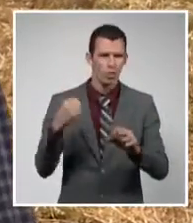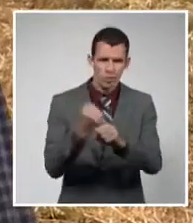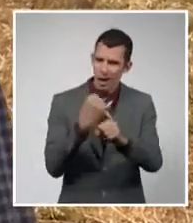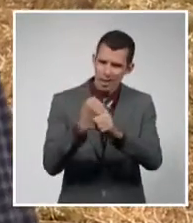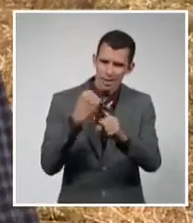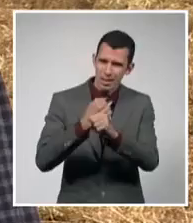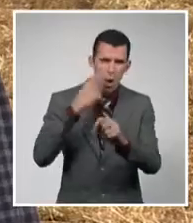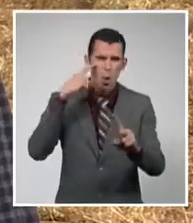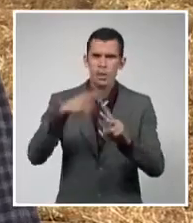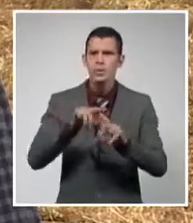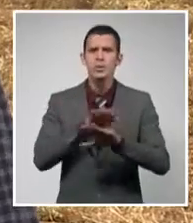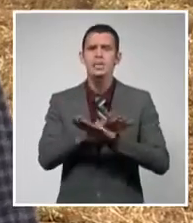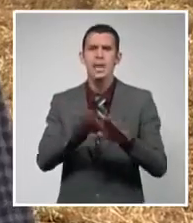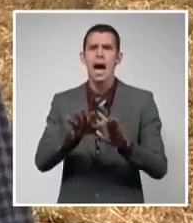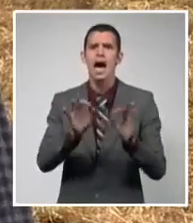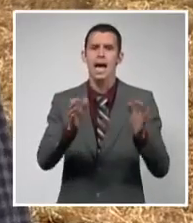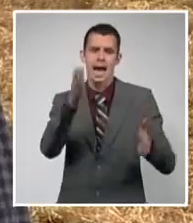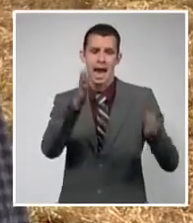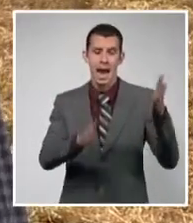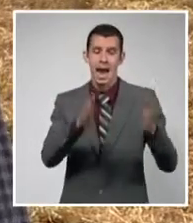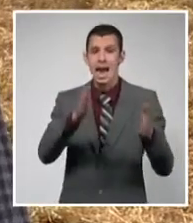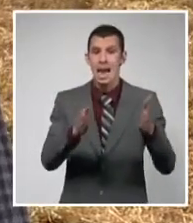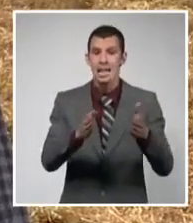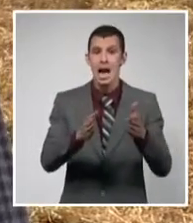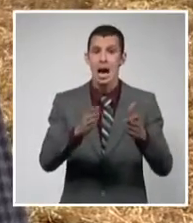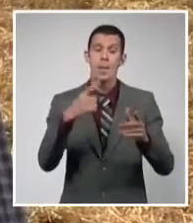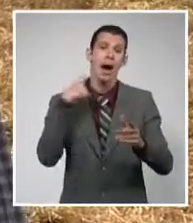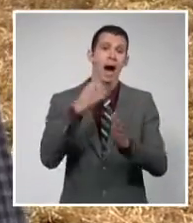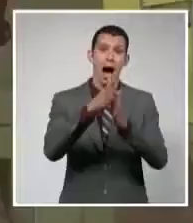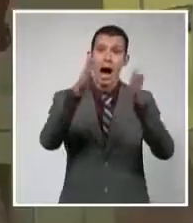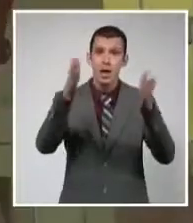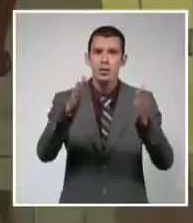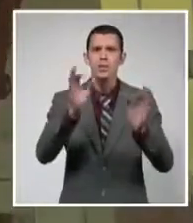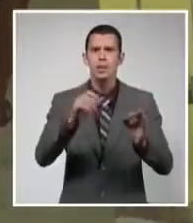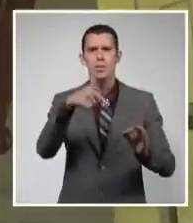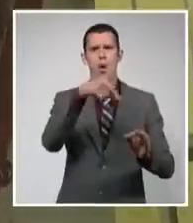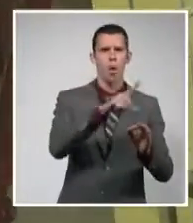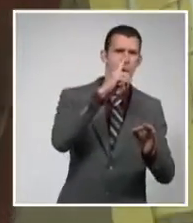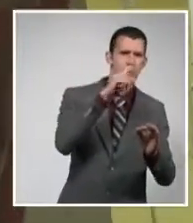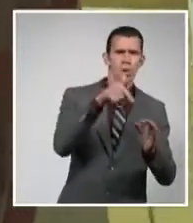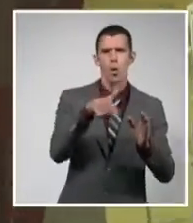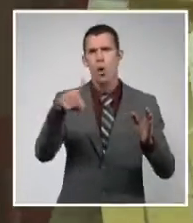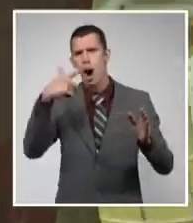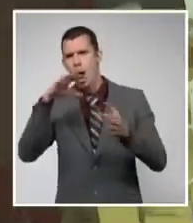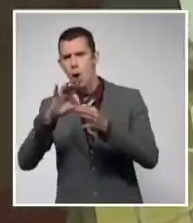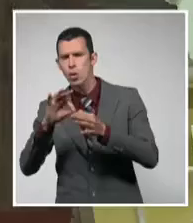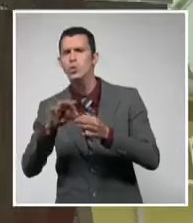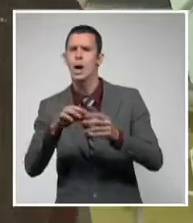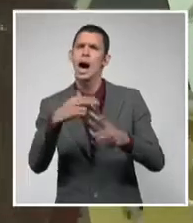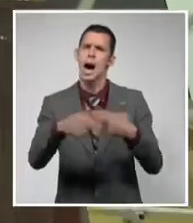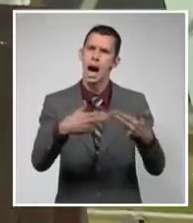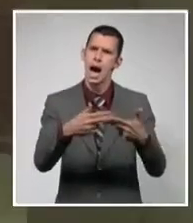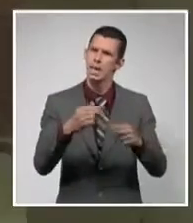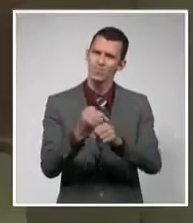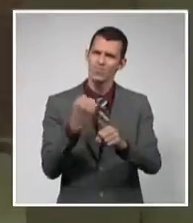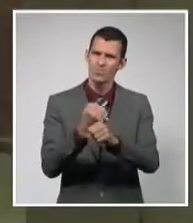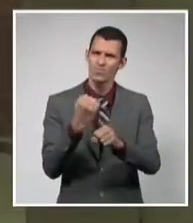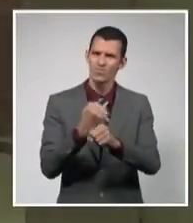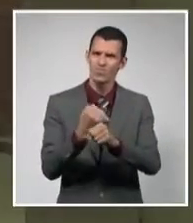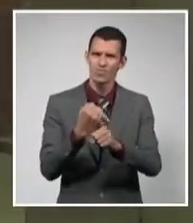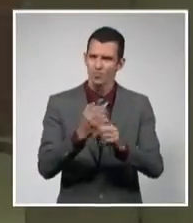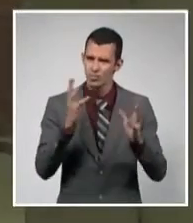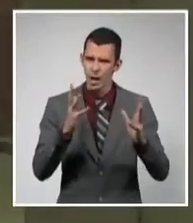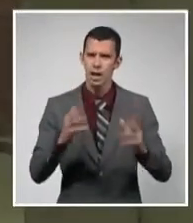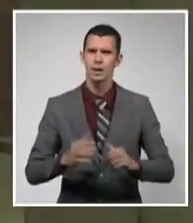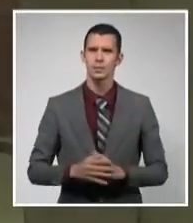primavera es cosechar todo el arroz que tenemos al campo. Así se ha hecho. En los secaderos y los molinos